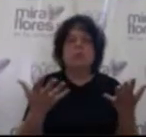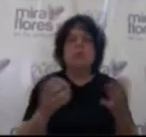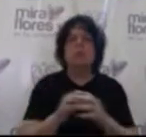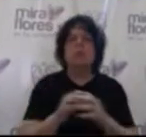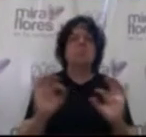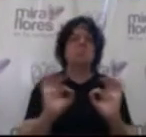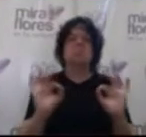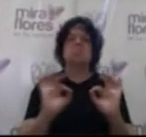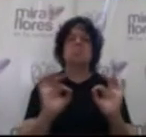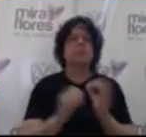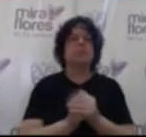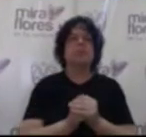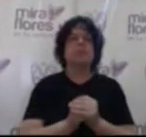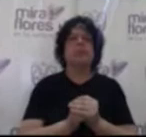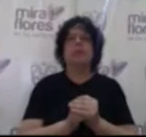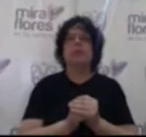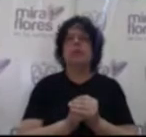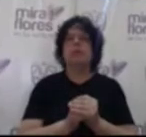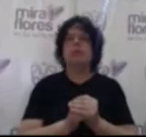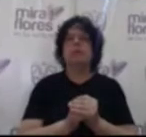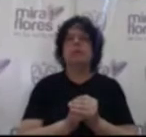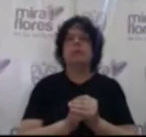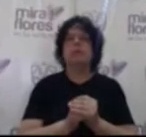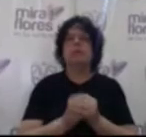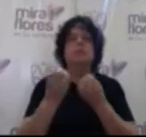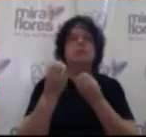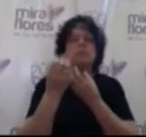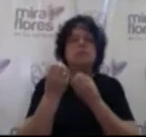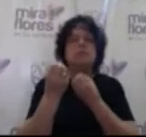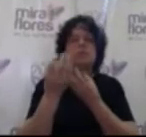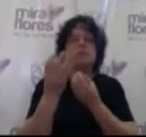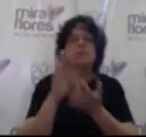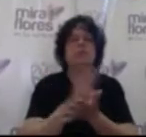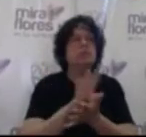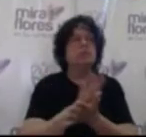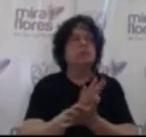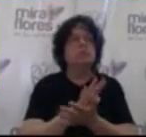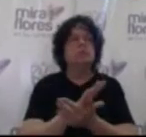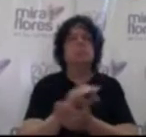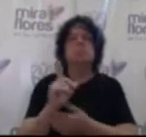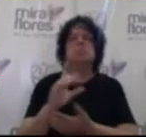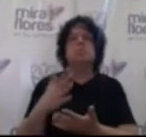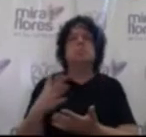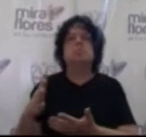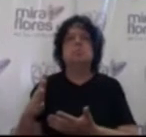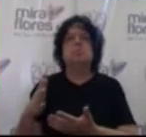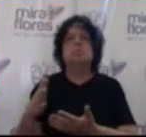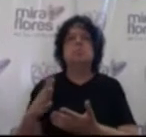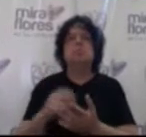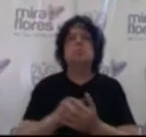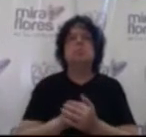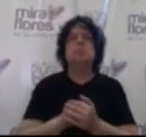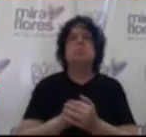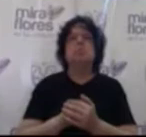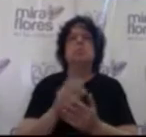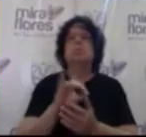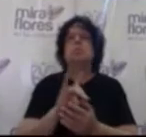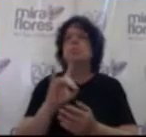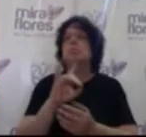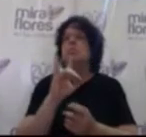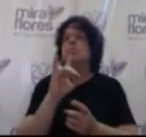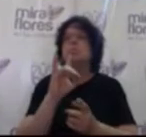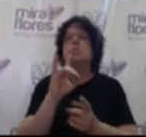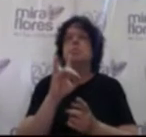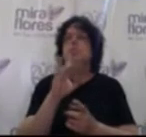Ningún pedido, señor alcalde. Tampoco tenemos pedidos. ¿Algún informe? Si no hay informes, voy a darle el uso de la palabra a